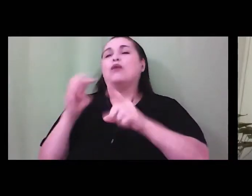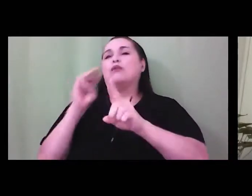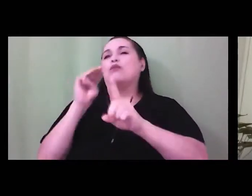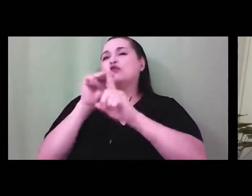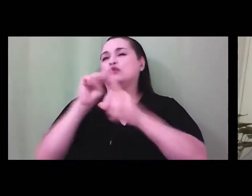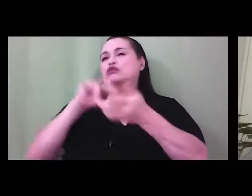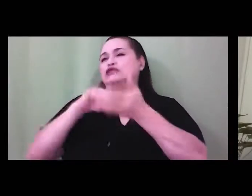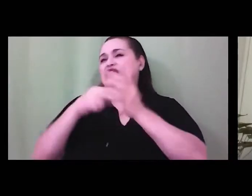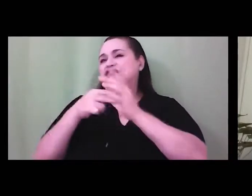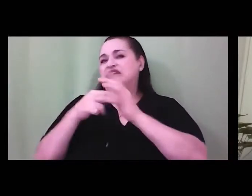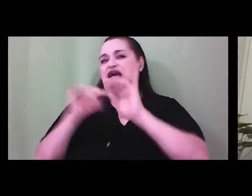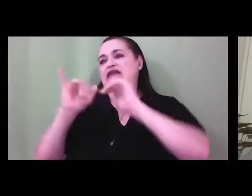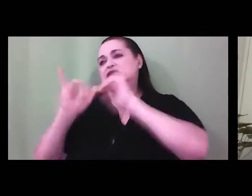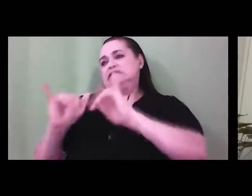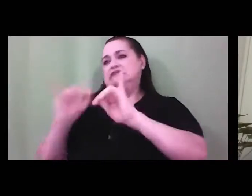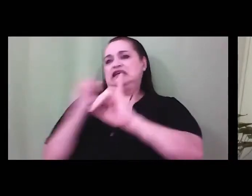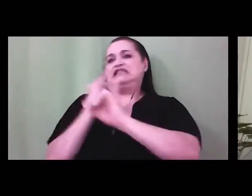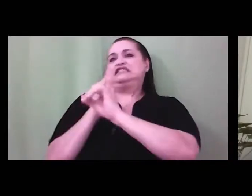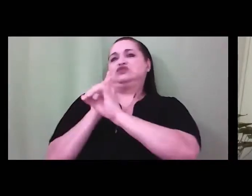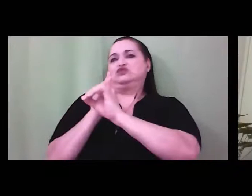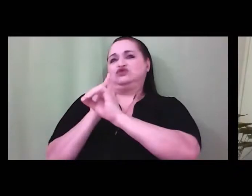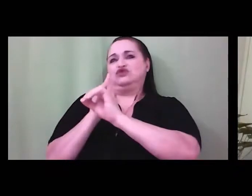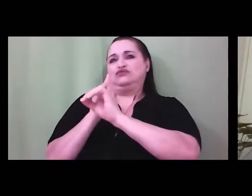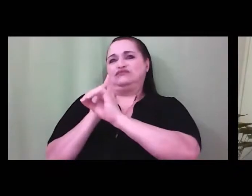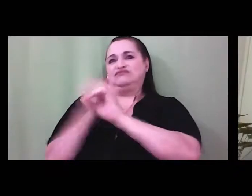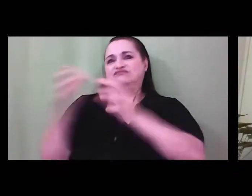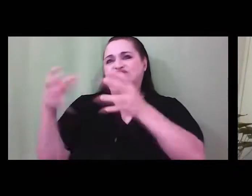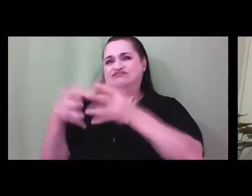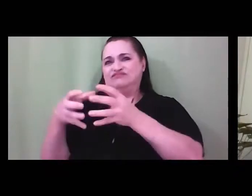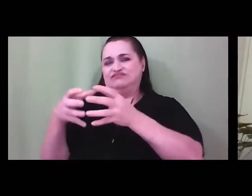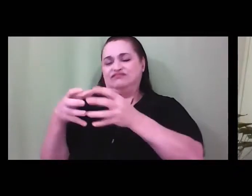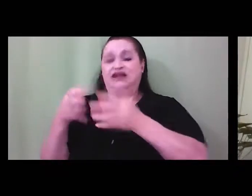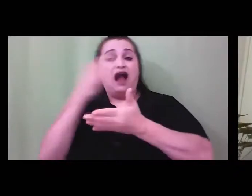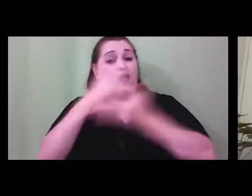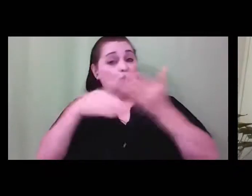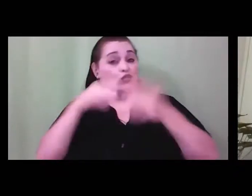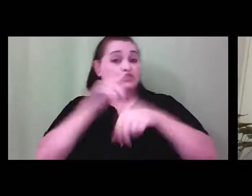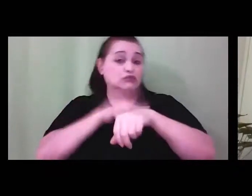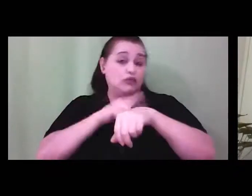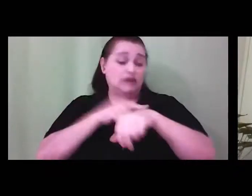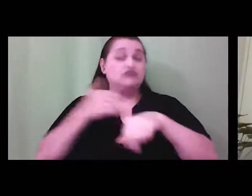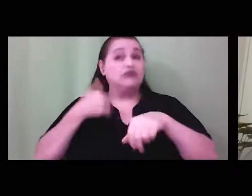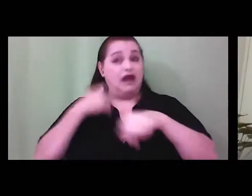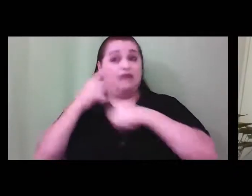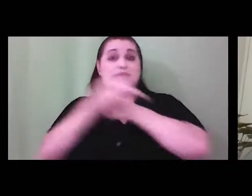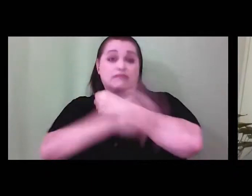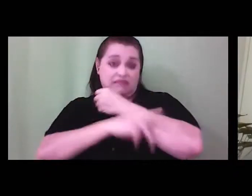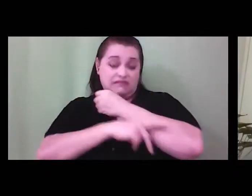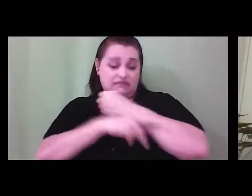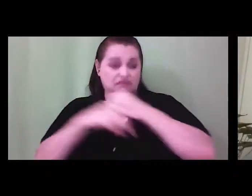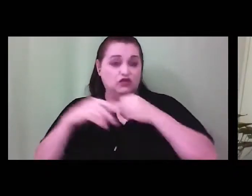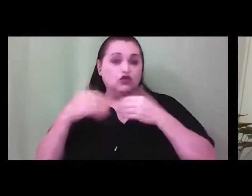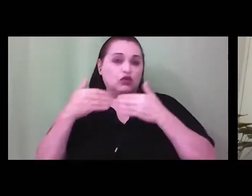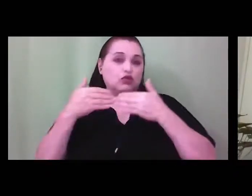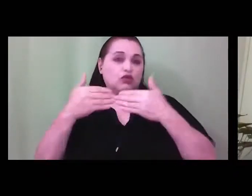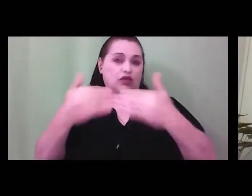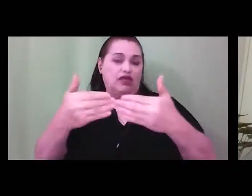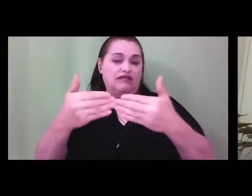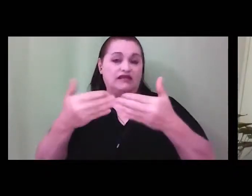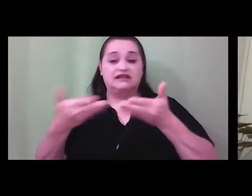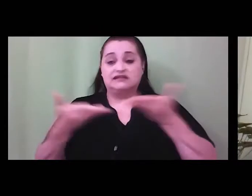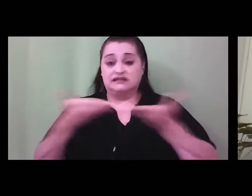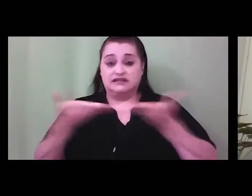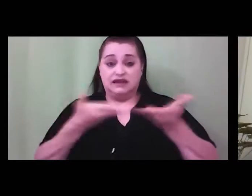para institucionalizarlos. En algunos momentos porque hay países donde todavía los